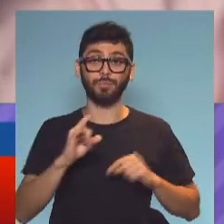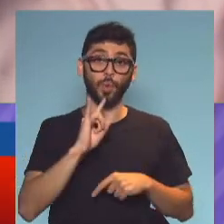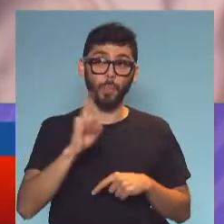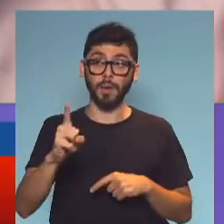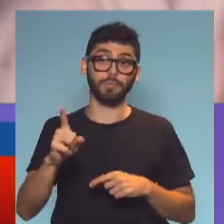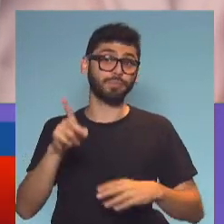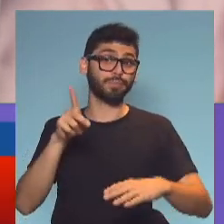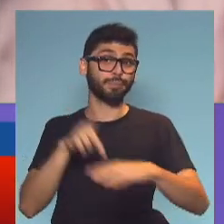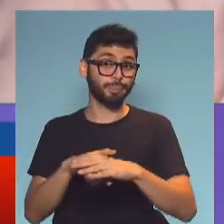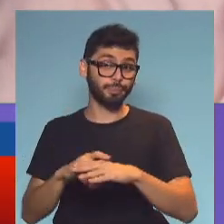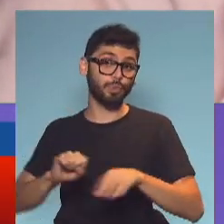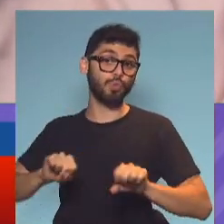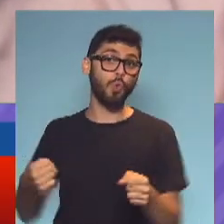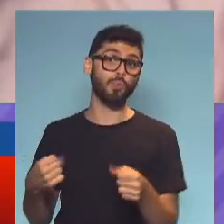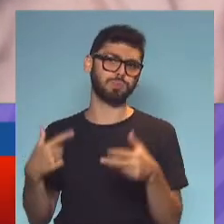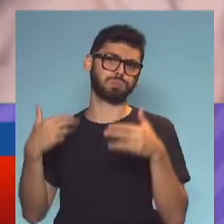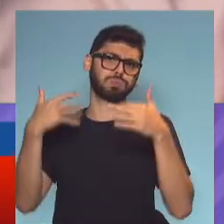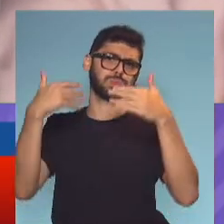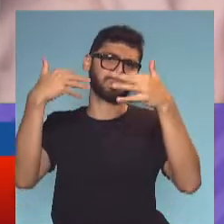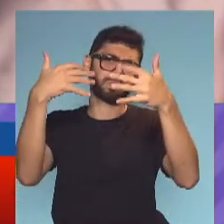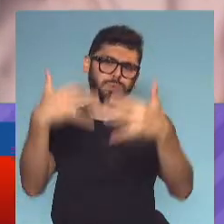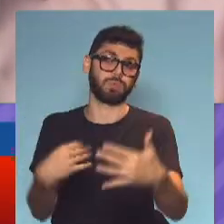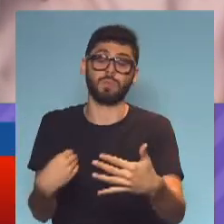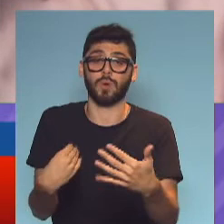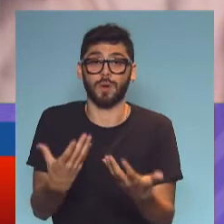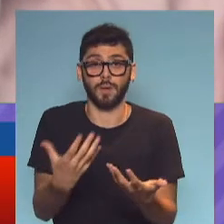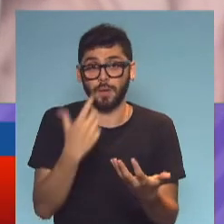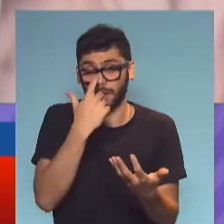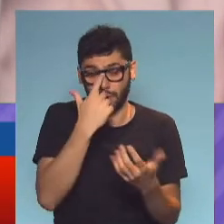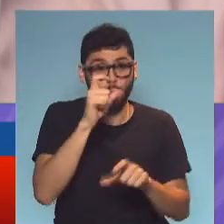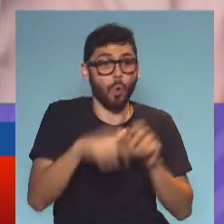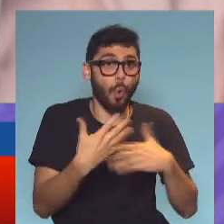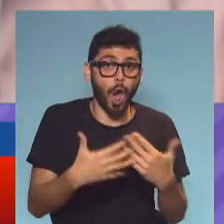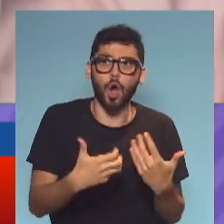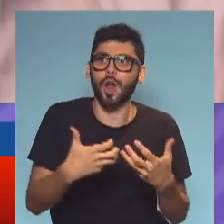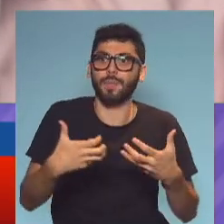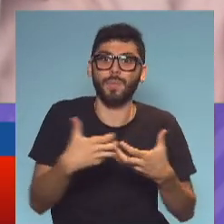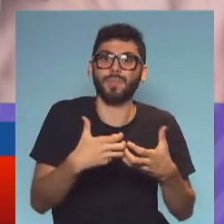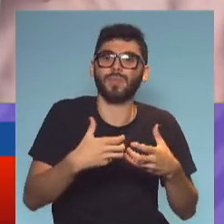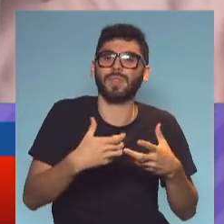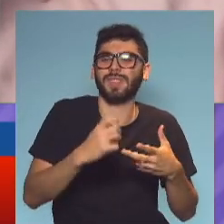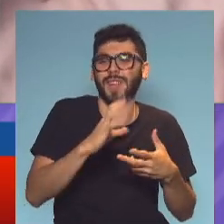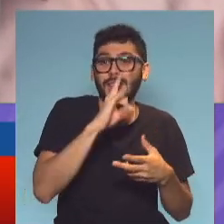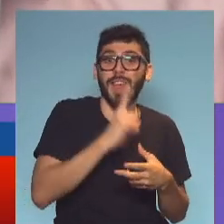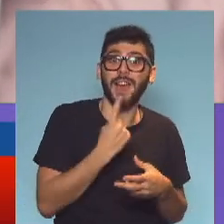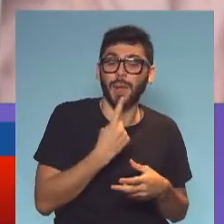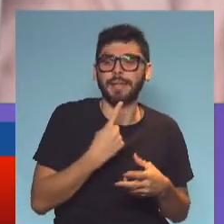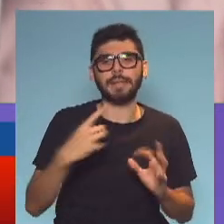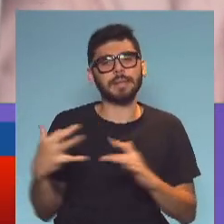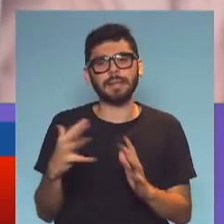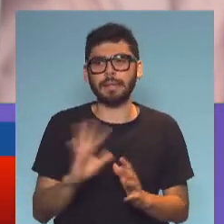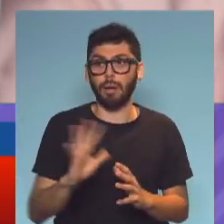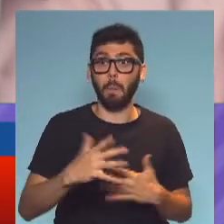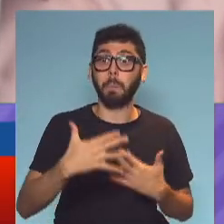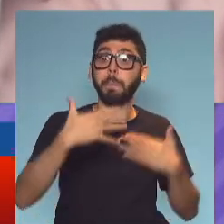Claro. Desde el temor que manifestaban los jugadores, cuerpo técnico de River, de no querer disputar ese partido. Creo